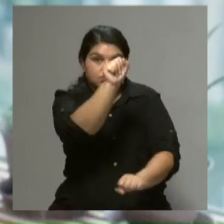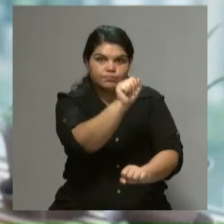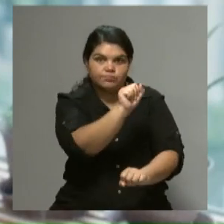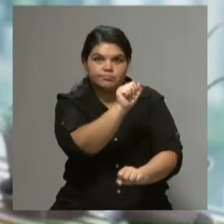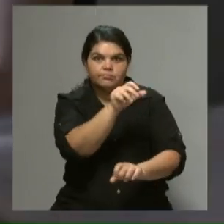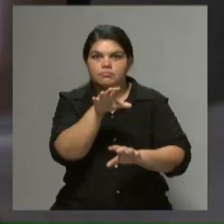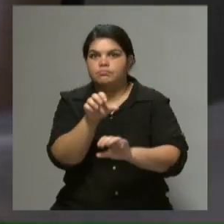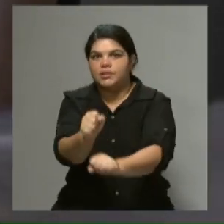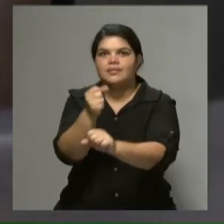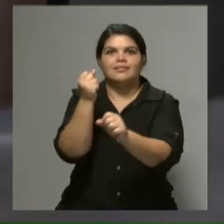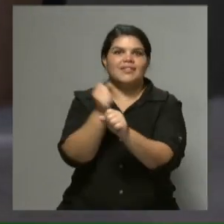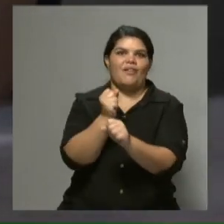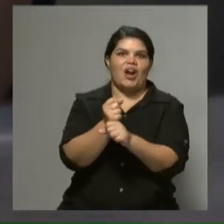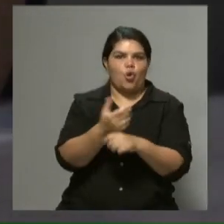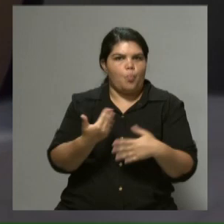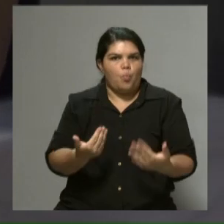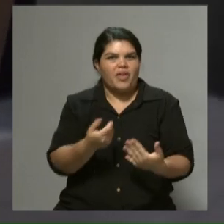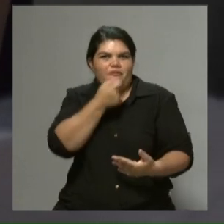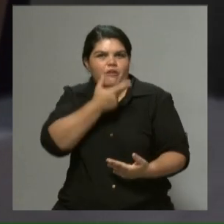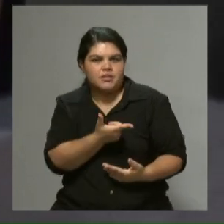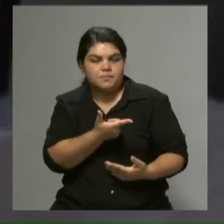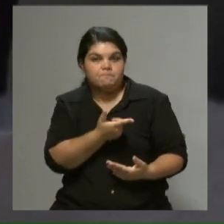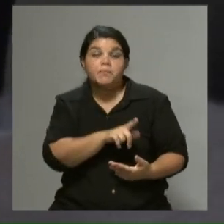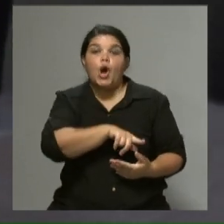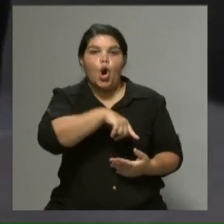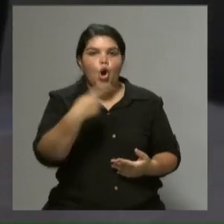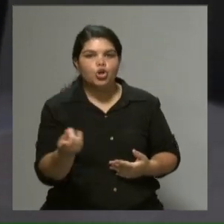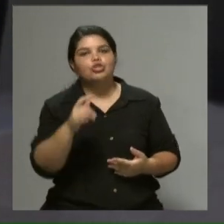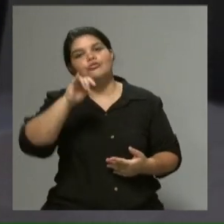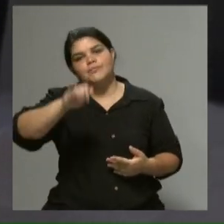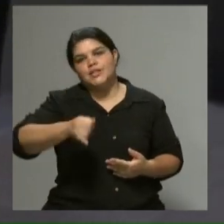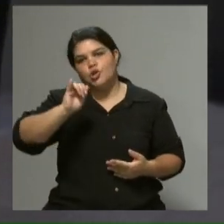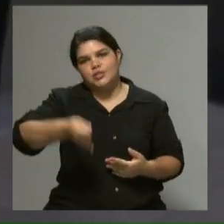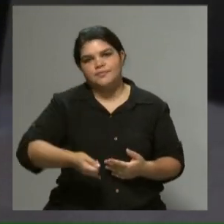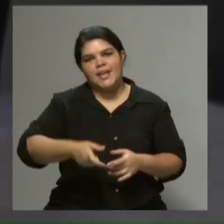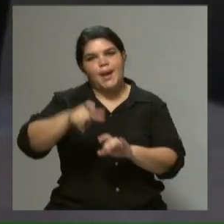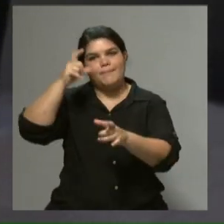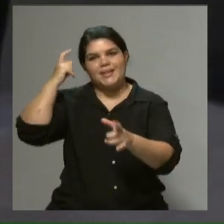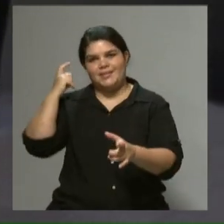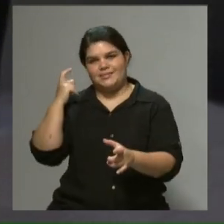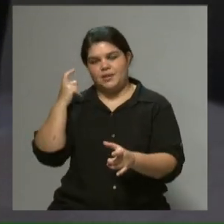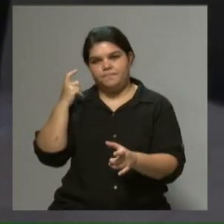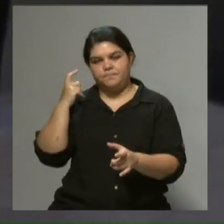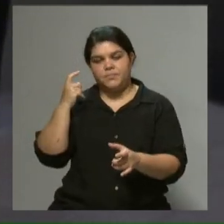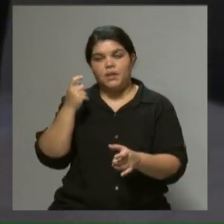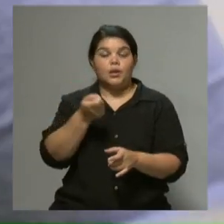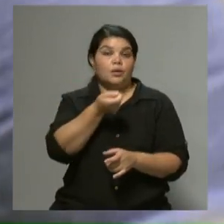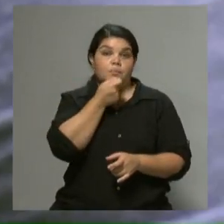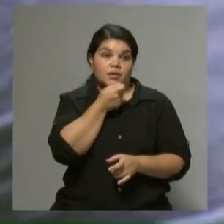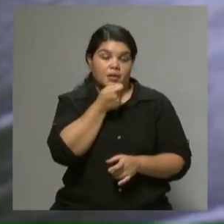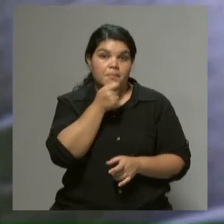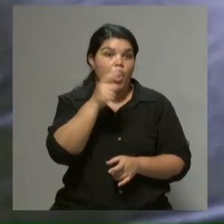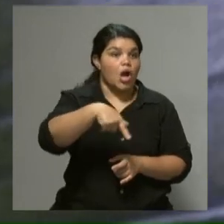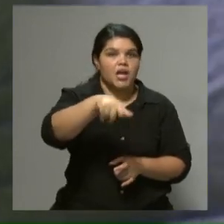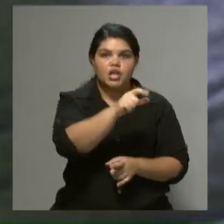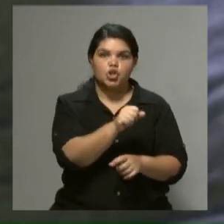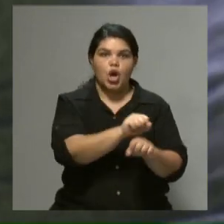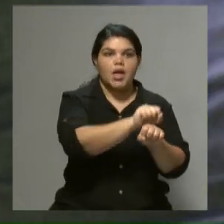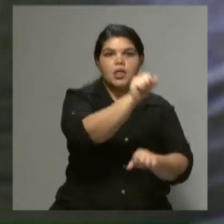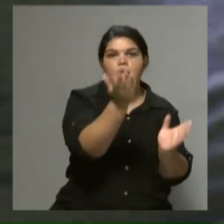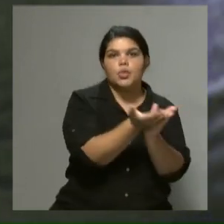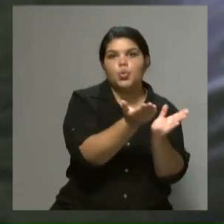posiciones que sí lo requieren. Pero se valora mucho más aquel que trabajó durante toda su carrera. No hace falta que trabajes. Si